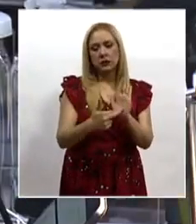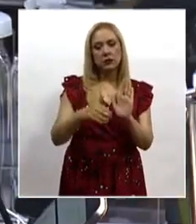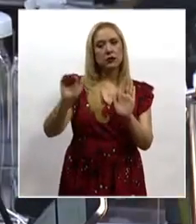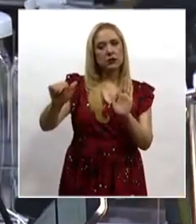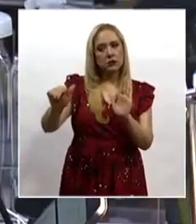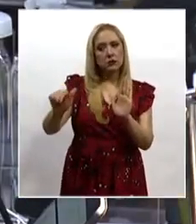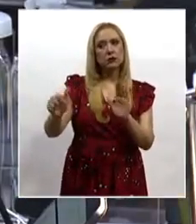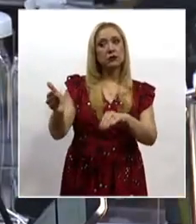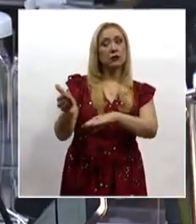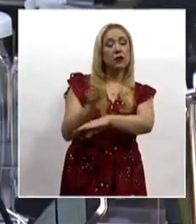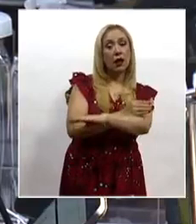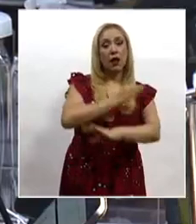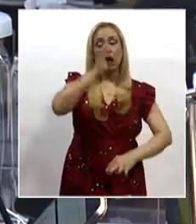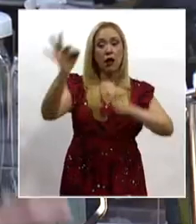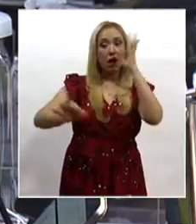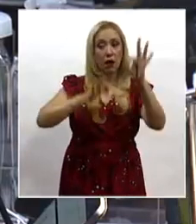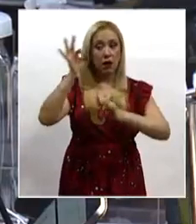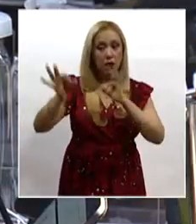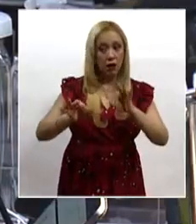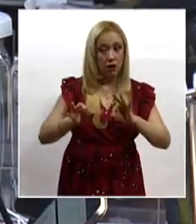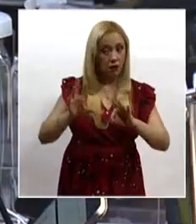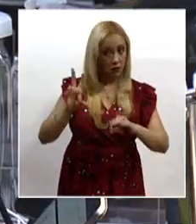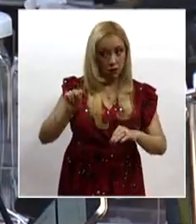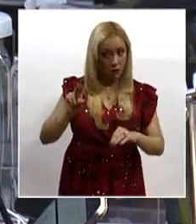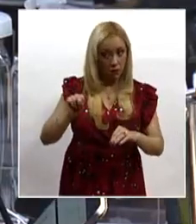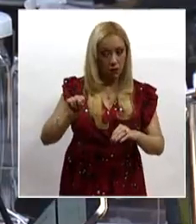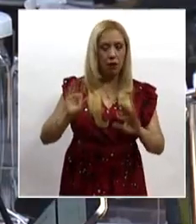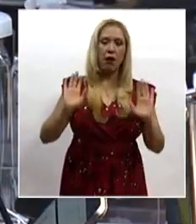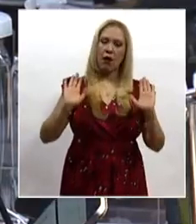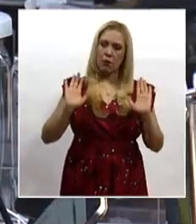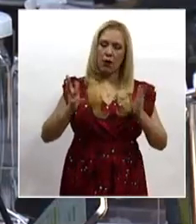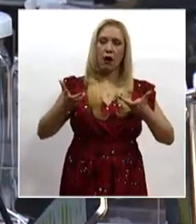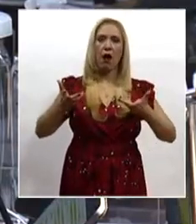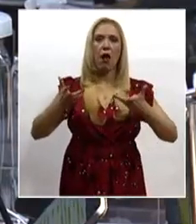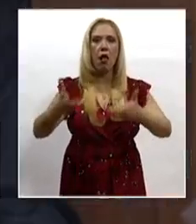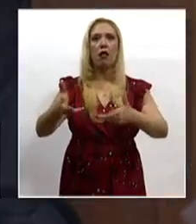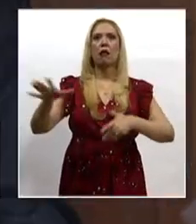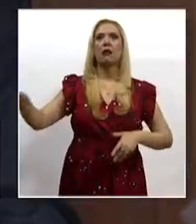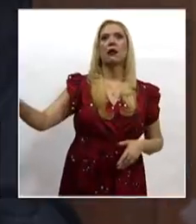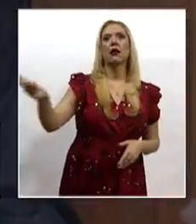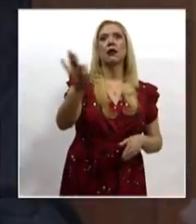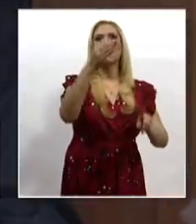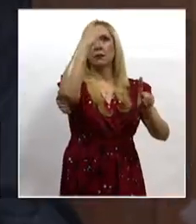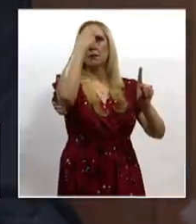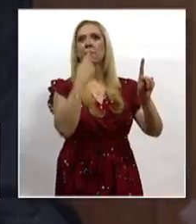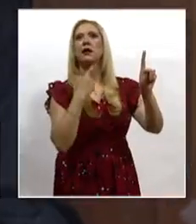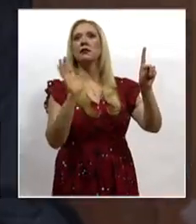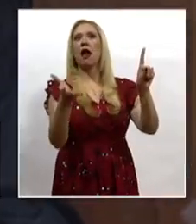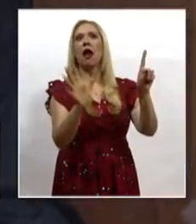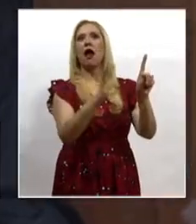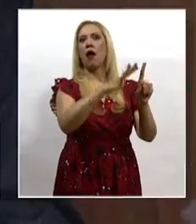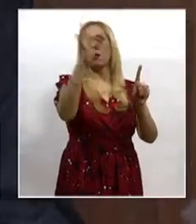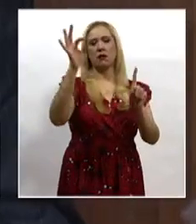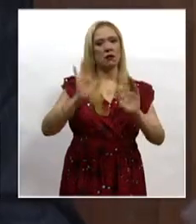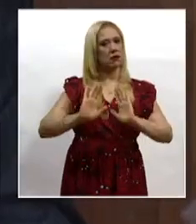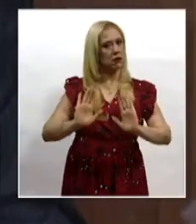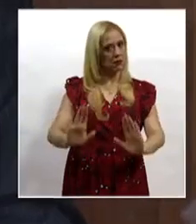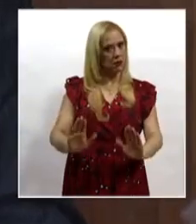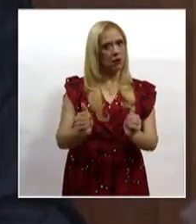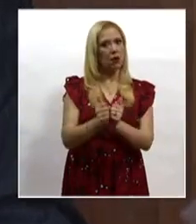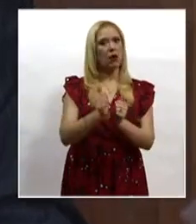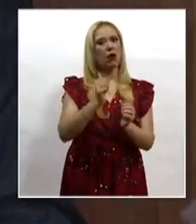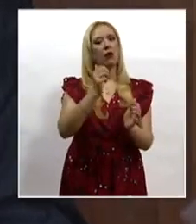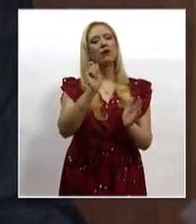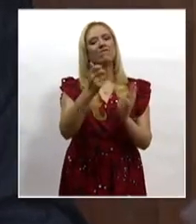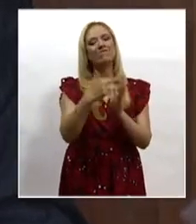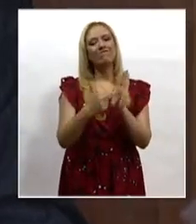anticipados de campaña y que implicara adelantar la selección de su candidato o candidata a la presidencia de la República. El acuerdo del INE, cuya